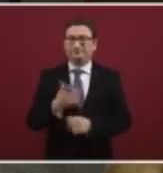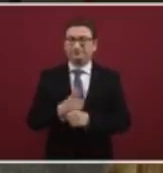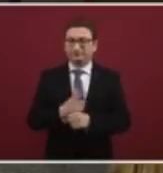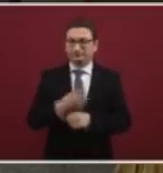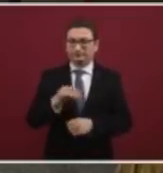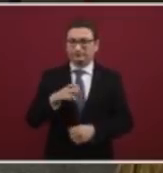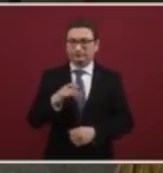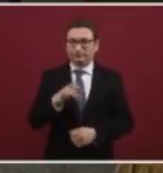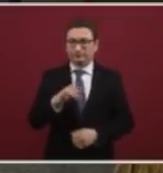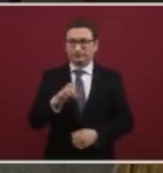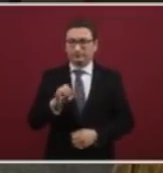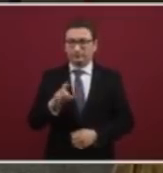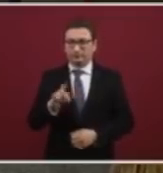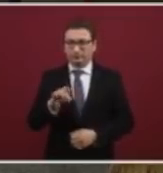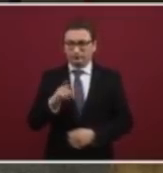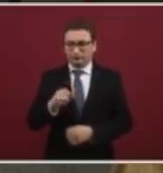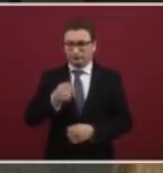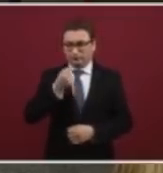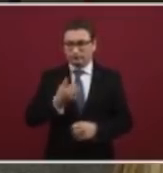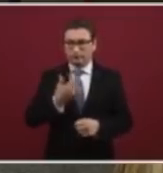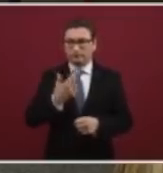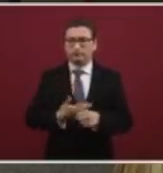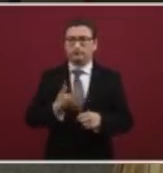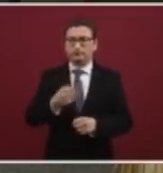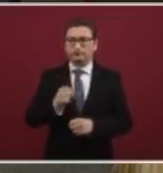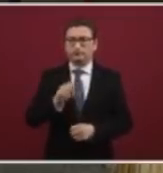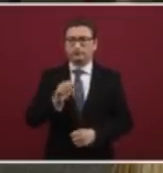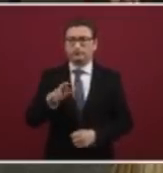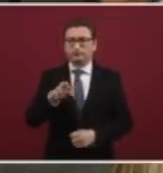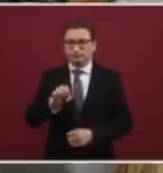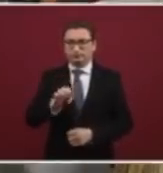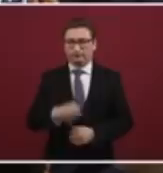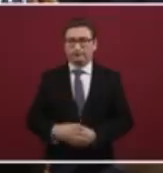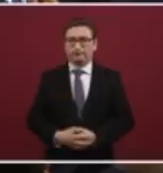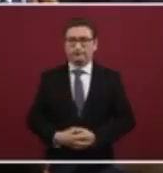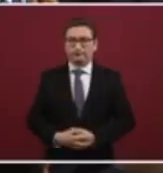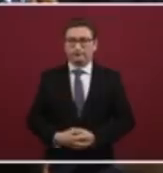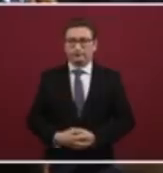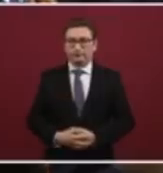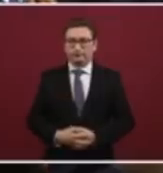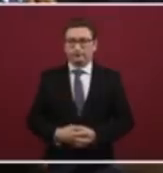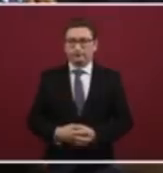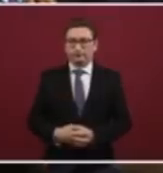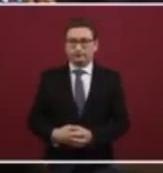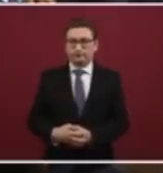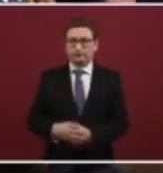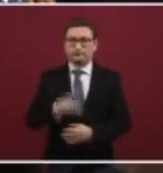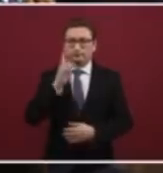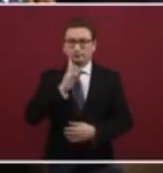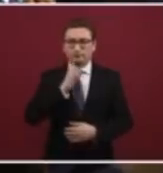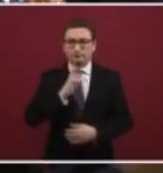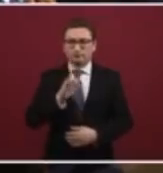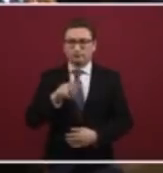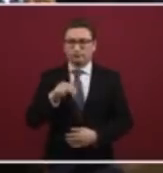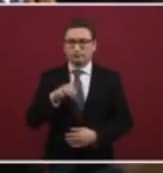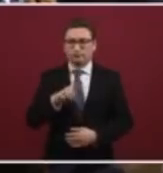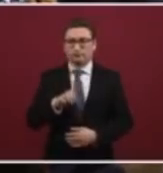marcelo ebrard casaubón secretario de relaciones exteriores señora irene lozano